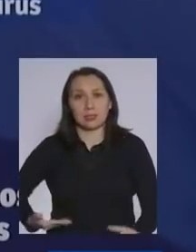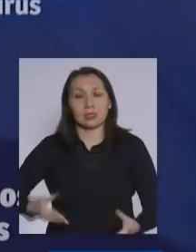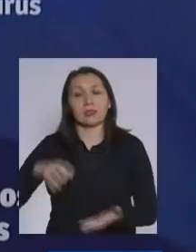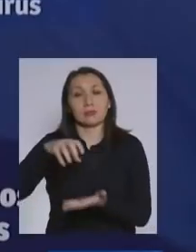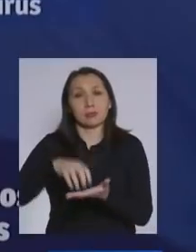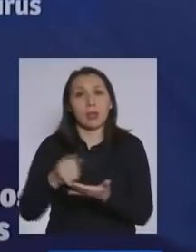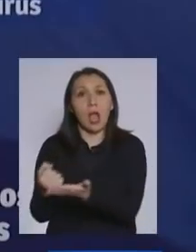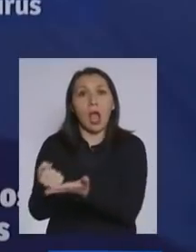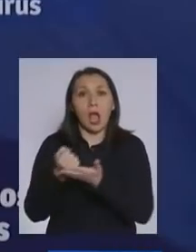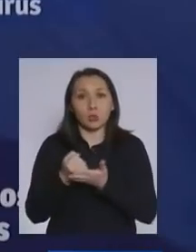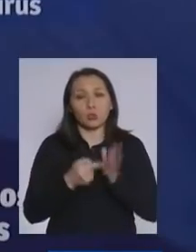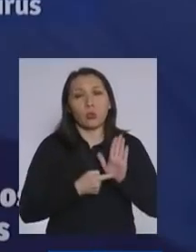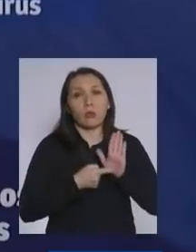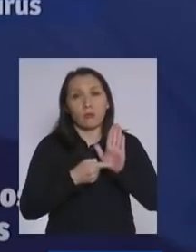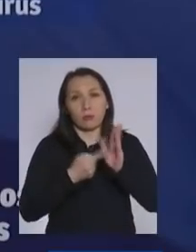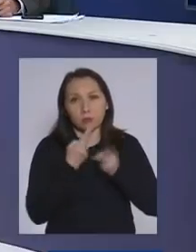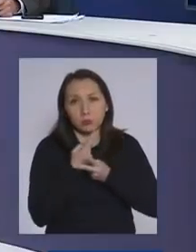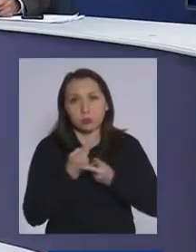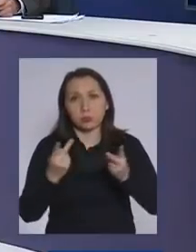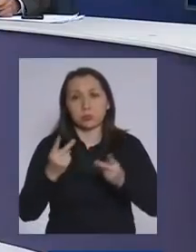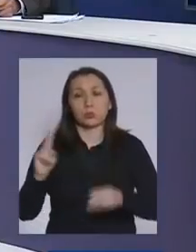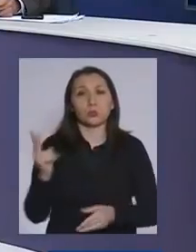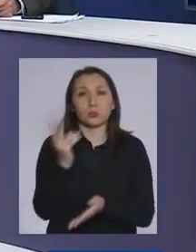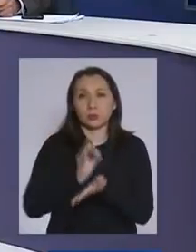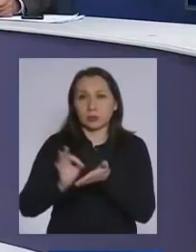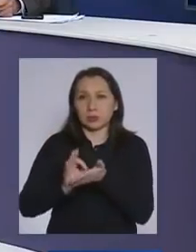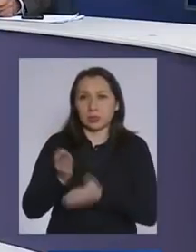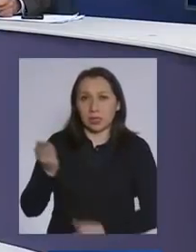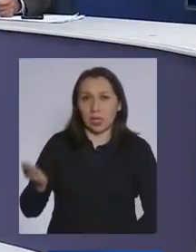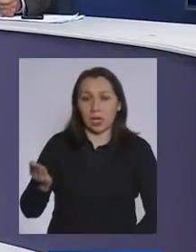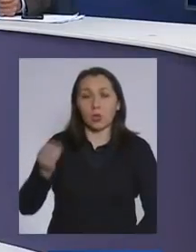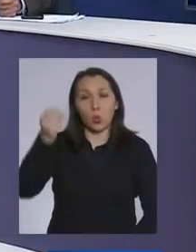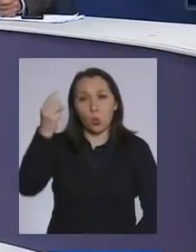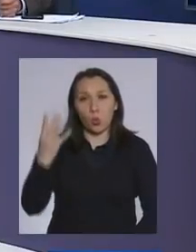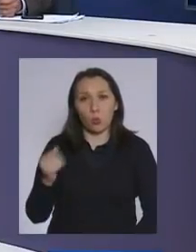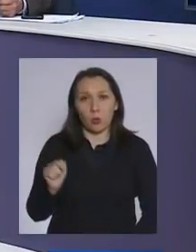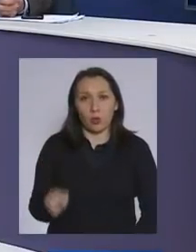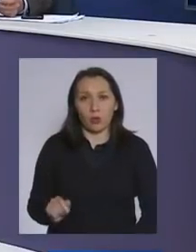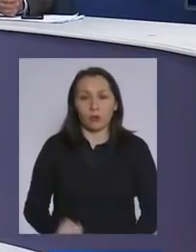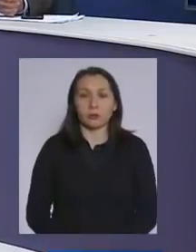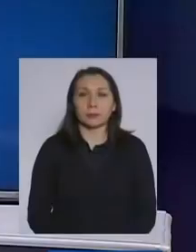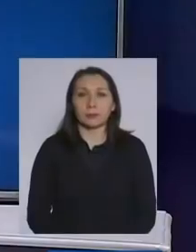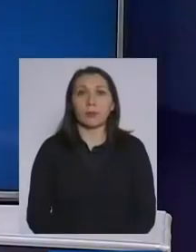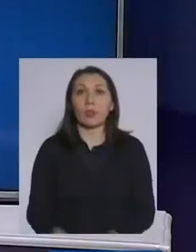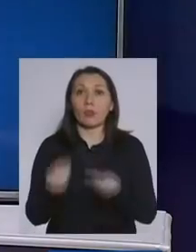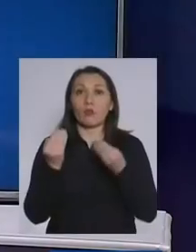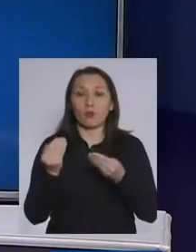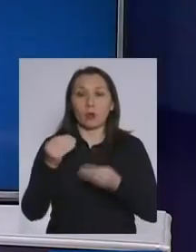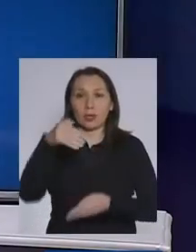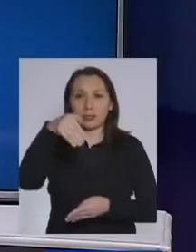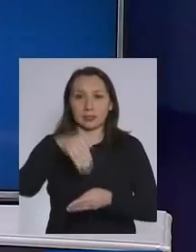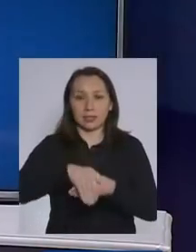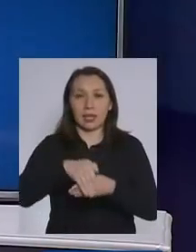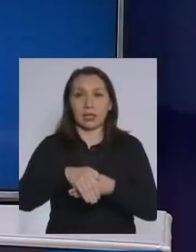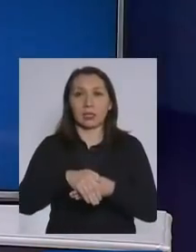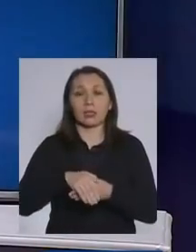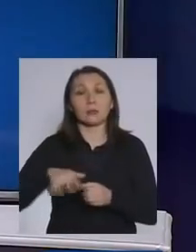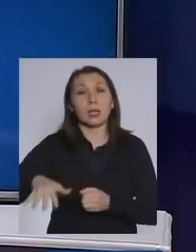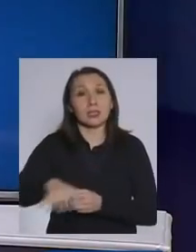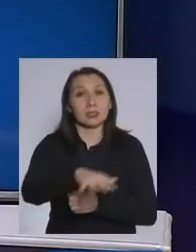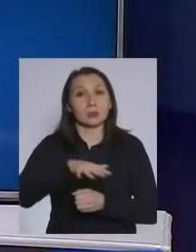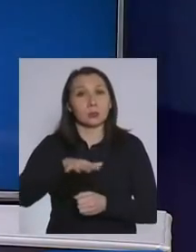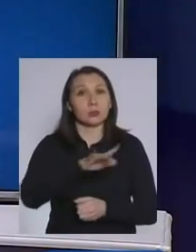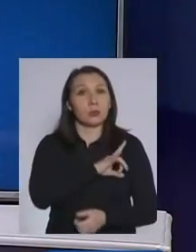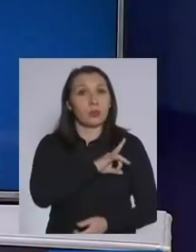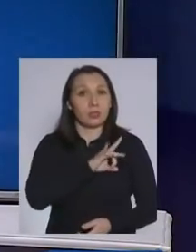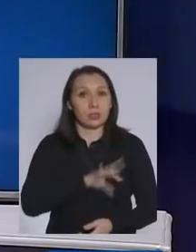a hacer esta transmisión. Subsecretario Zúñiga, con las cifras de hoy día. Muy buenas tardes. La situación en nuestro